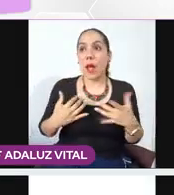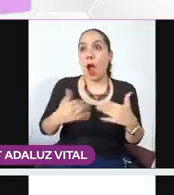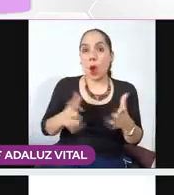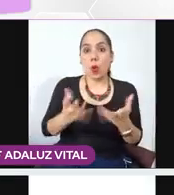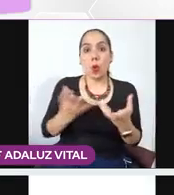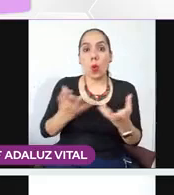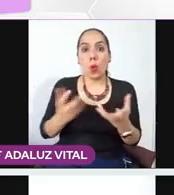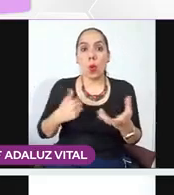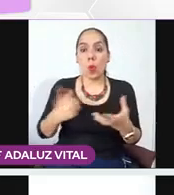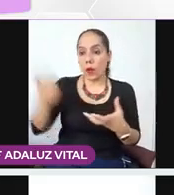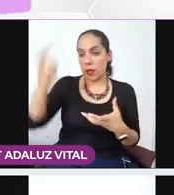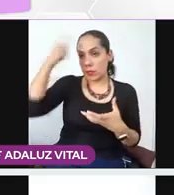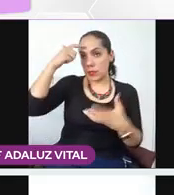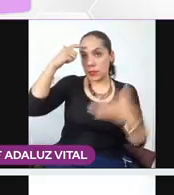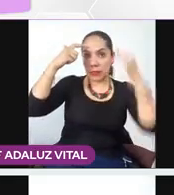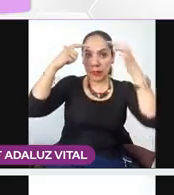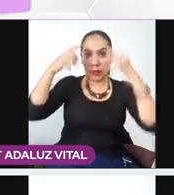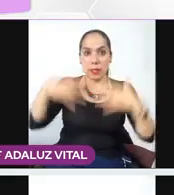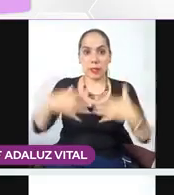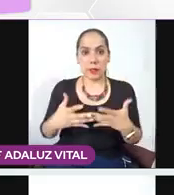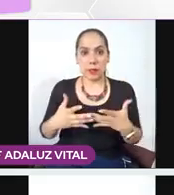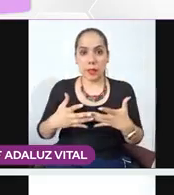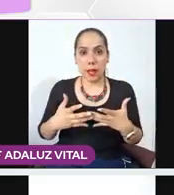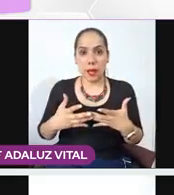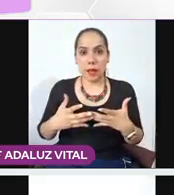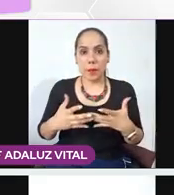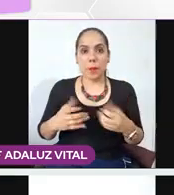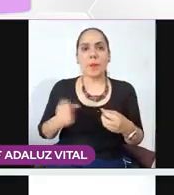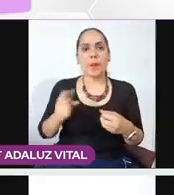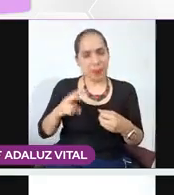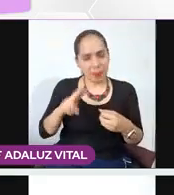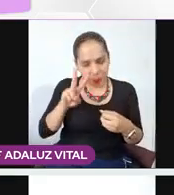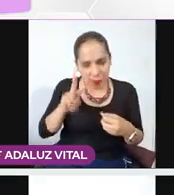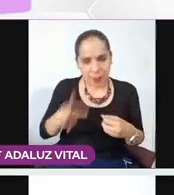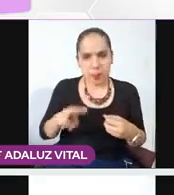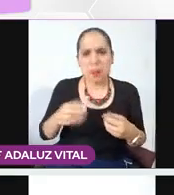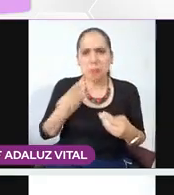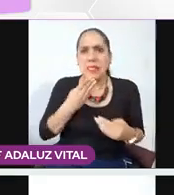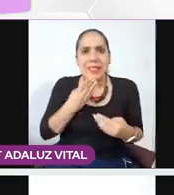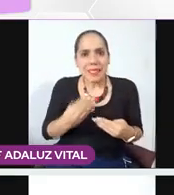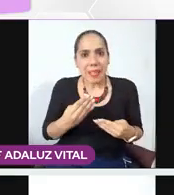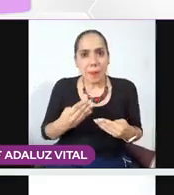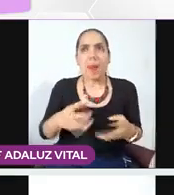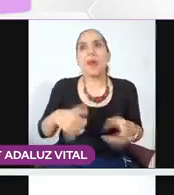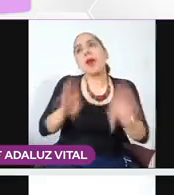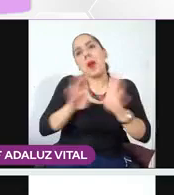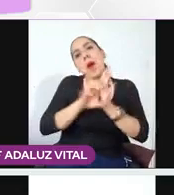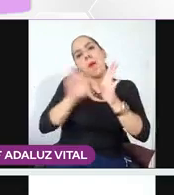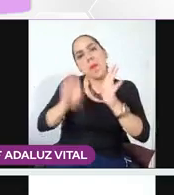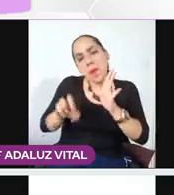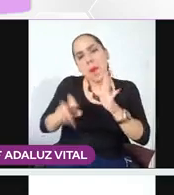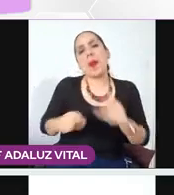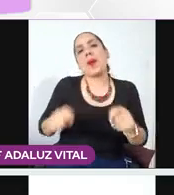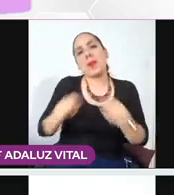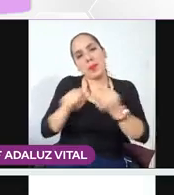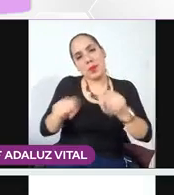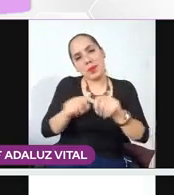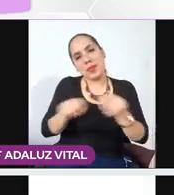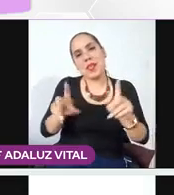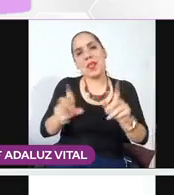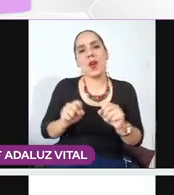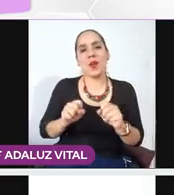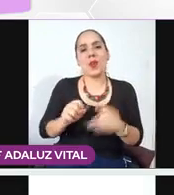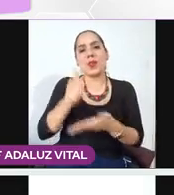pero sí existen y yo creo que es algo muy bueno, por eso está el tío, el abuelo, la abuela, ¿no? Que me